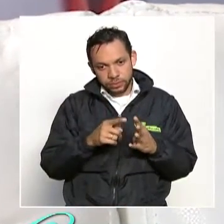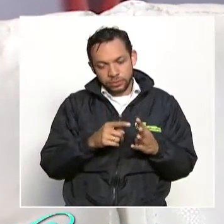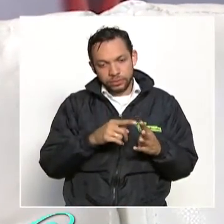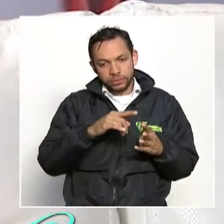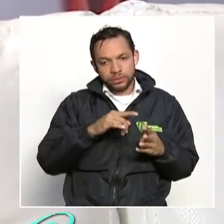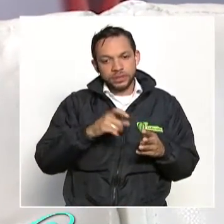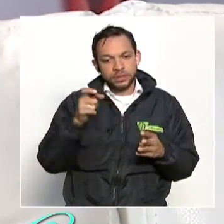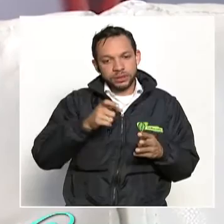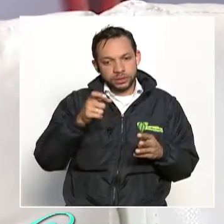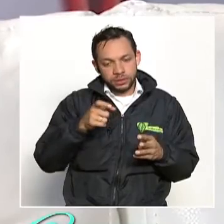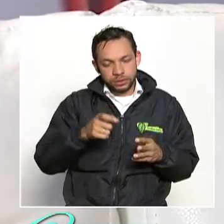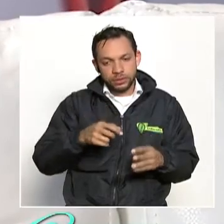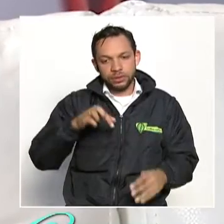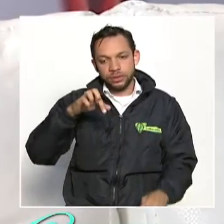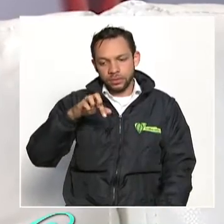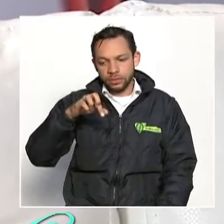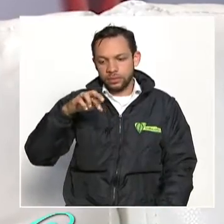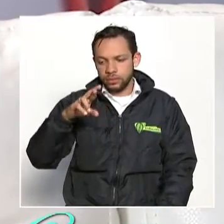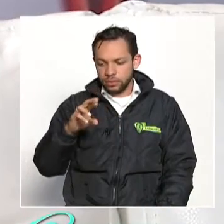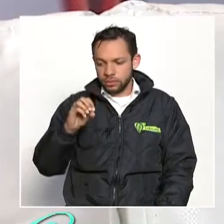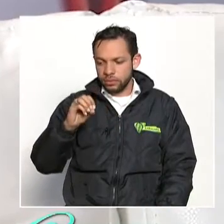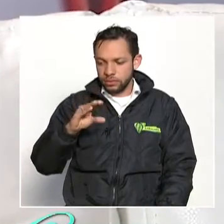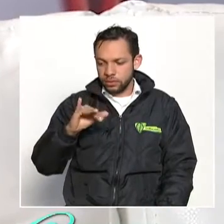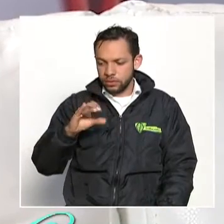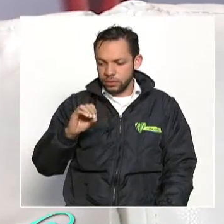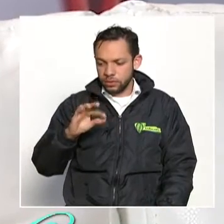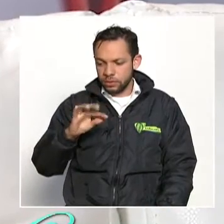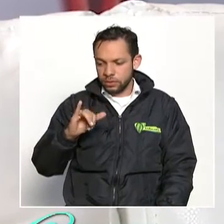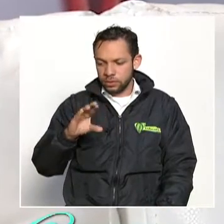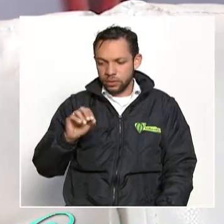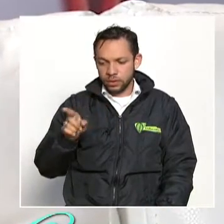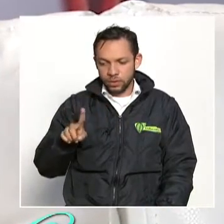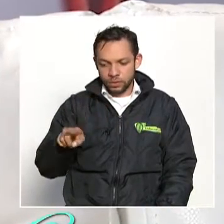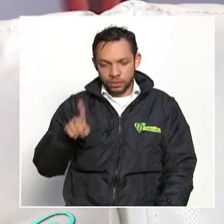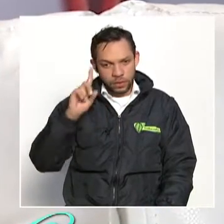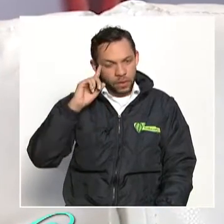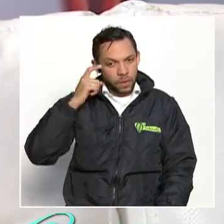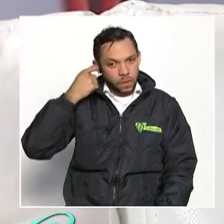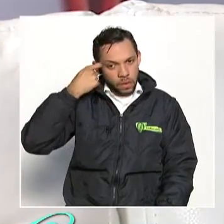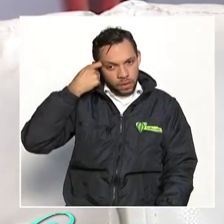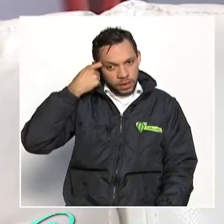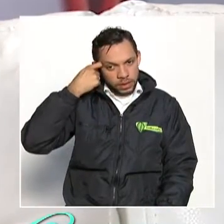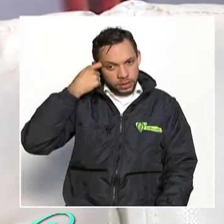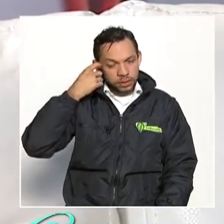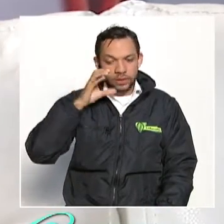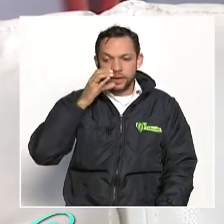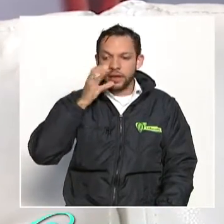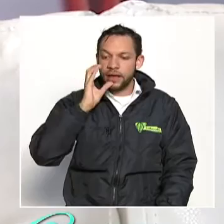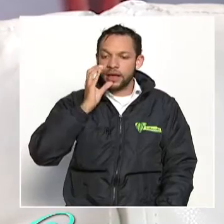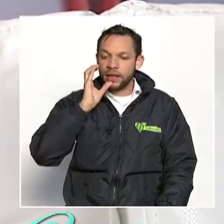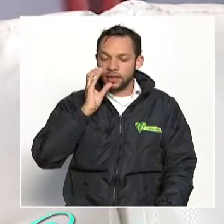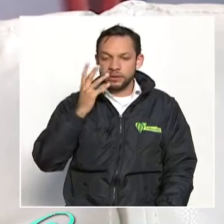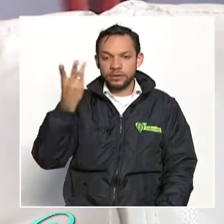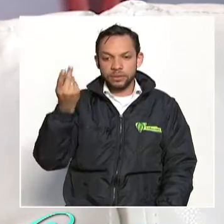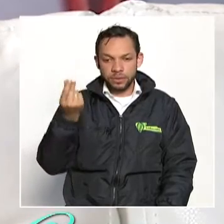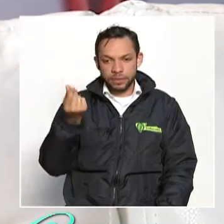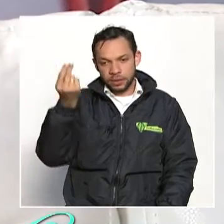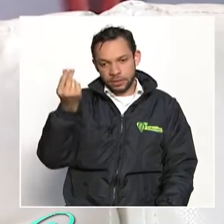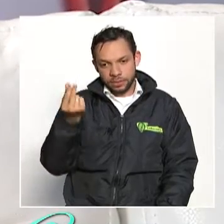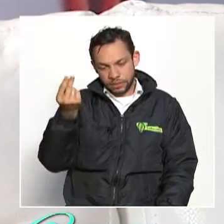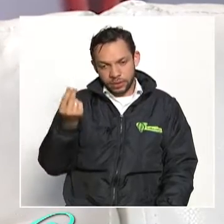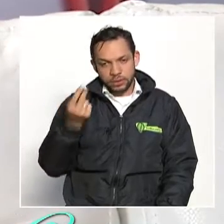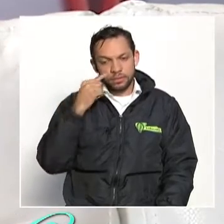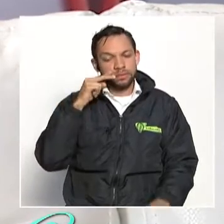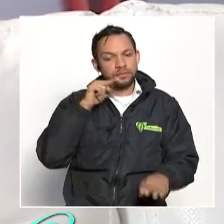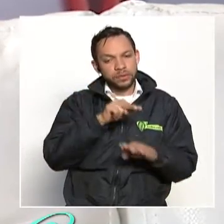de prebióticos y probióticos. Nosotros estamos desarrollando ahorita con la gobernación, nos acaban de aprobar un proyecto de regalías para ver